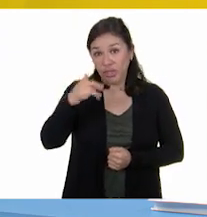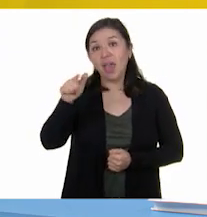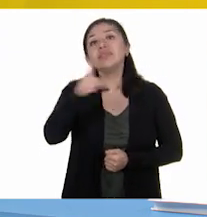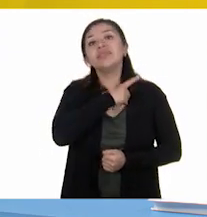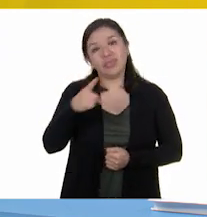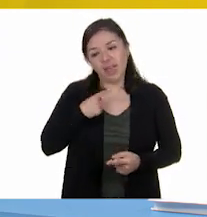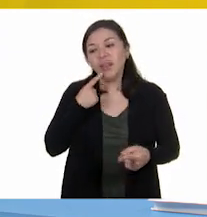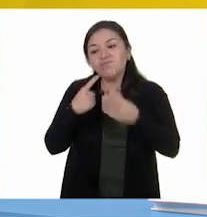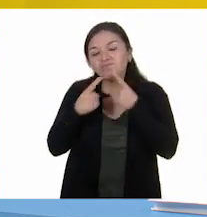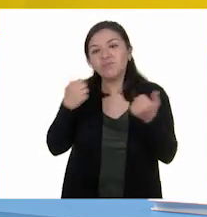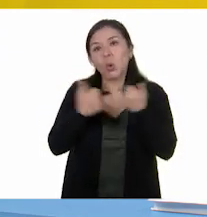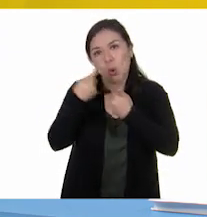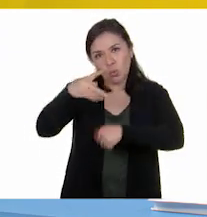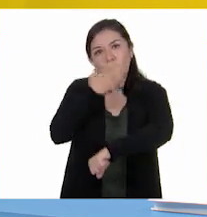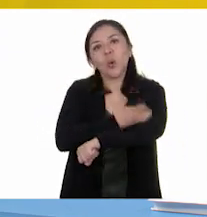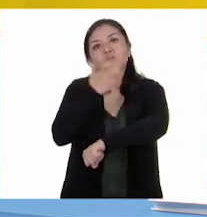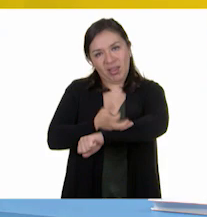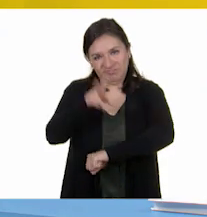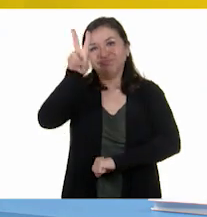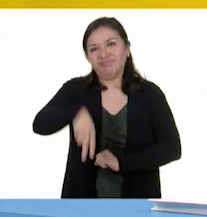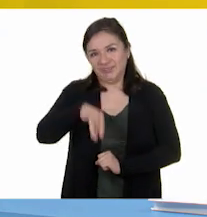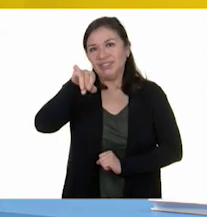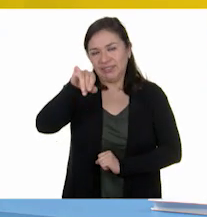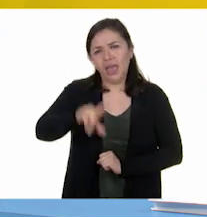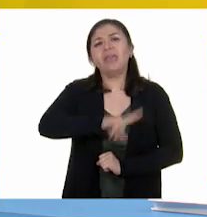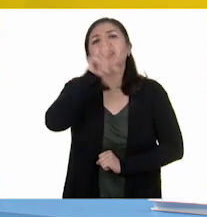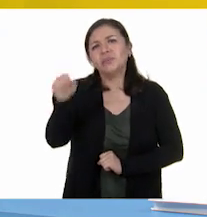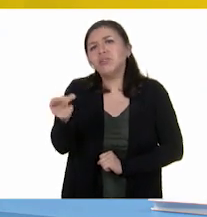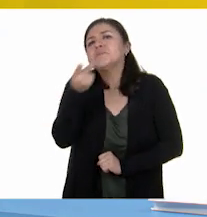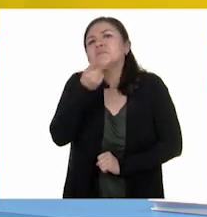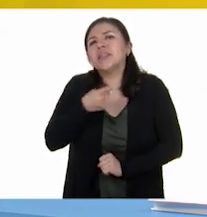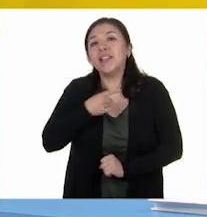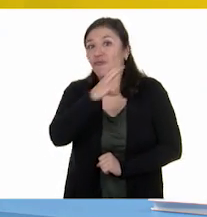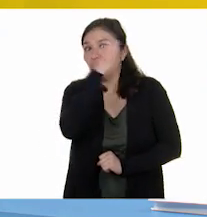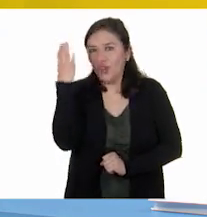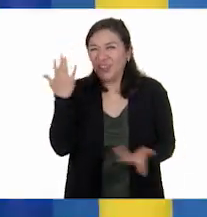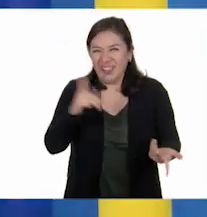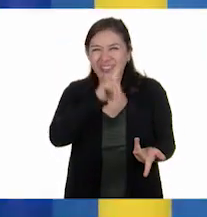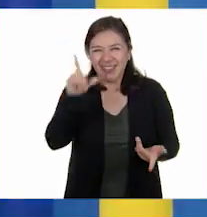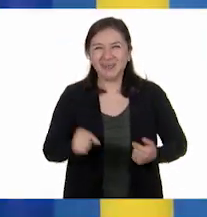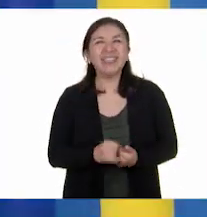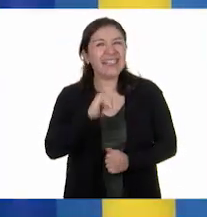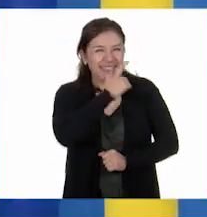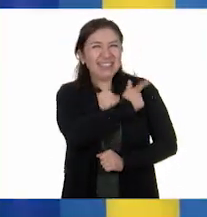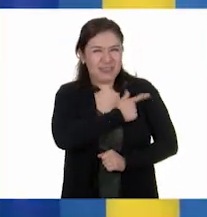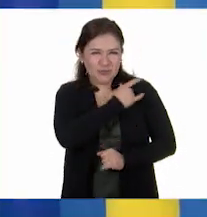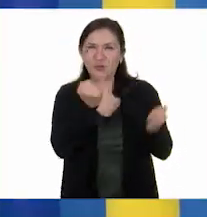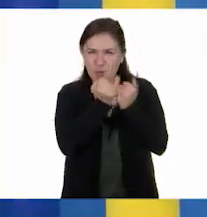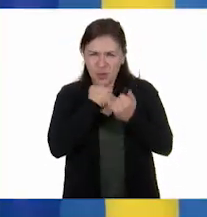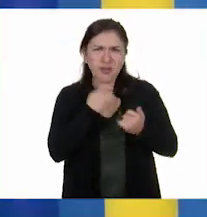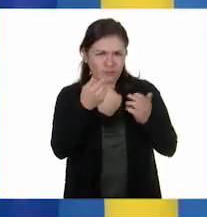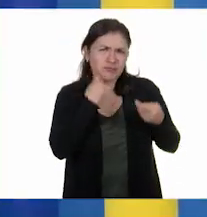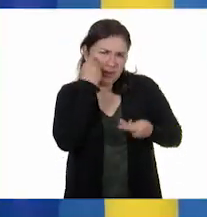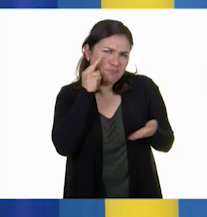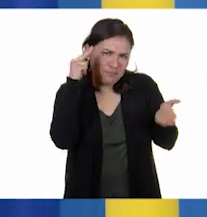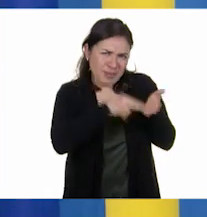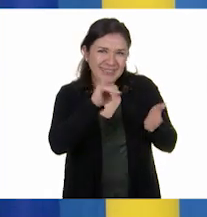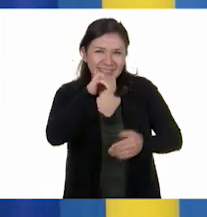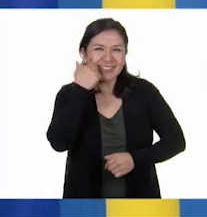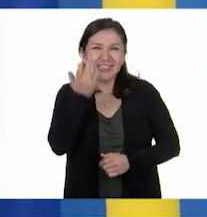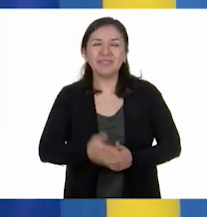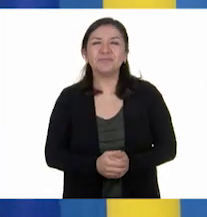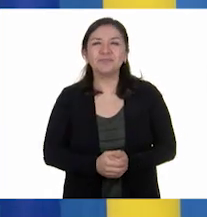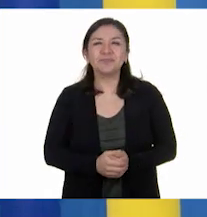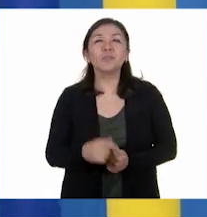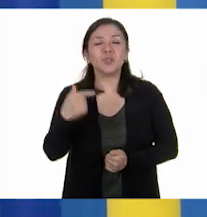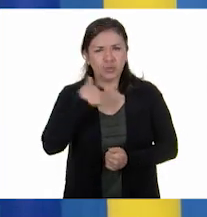como dices, con tus compañeros y compañeras. Y ya después me platicas lo de la foto. Claro que sí, Gaby, también te la comparto. Y te platico y te